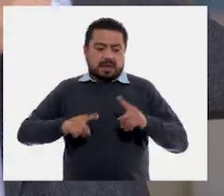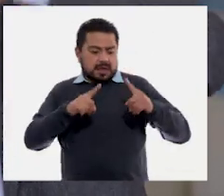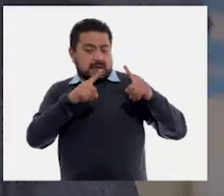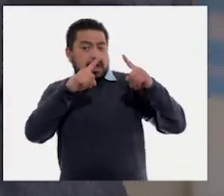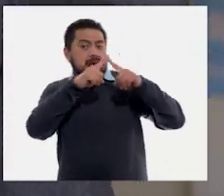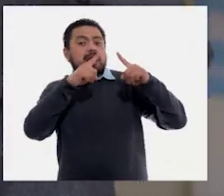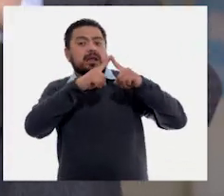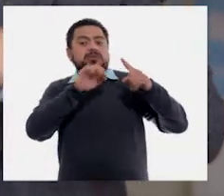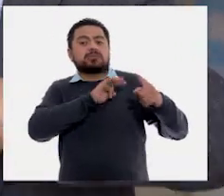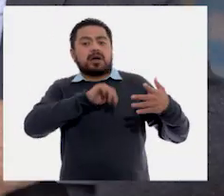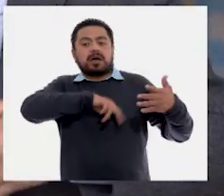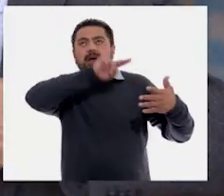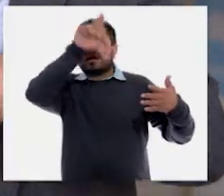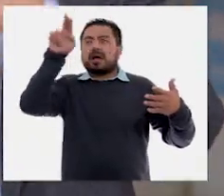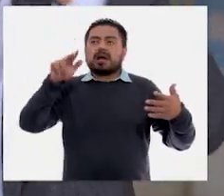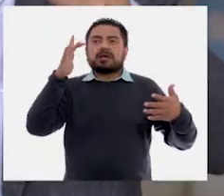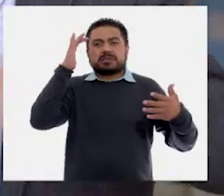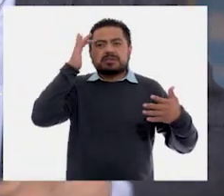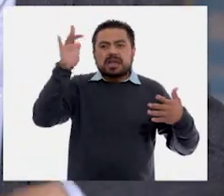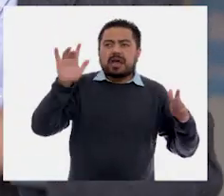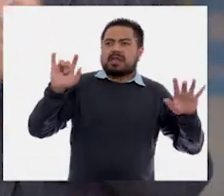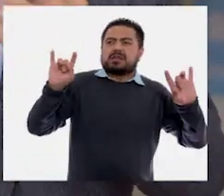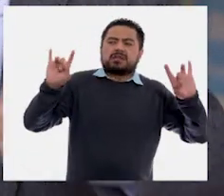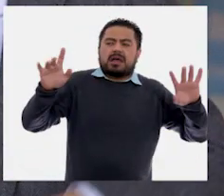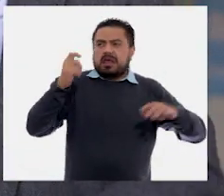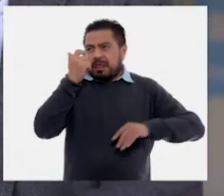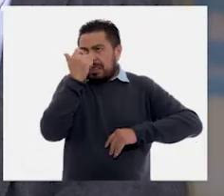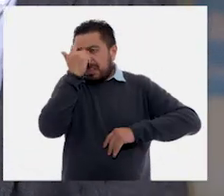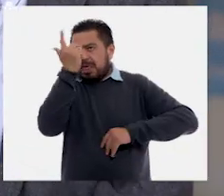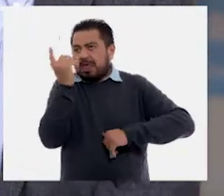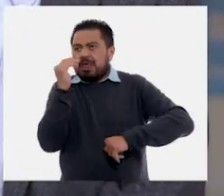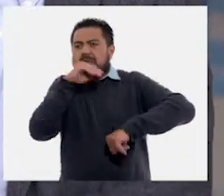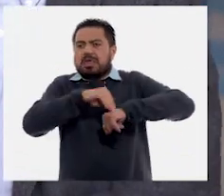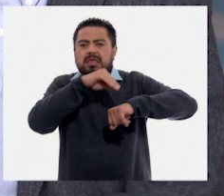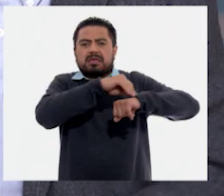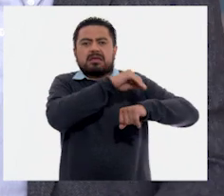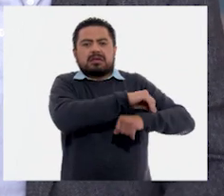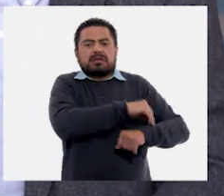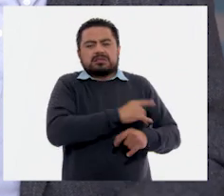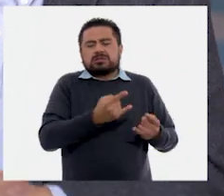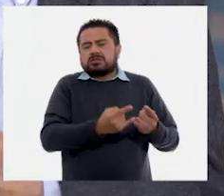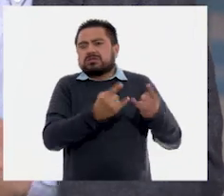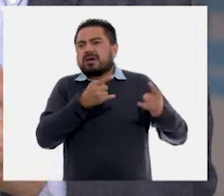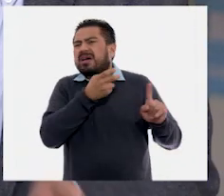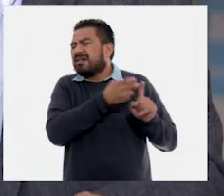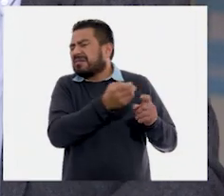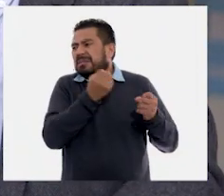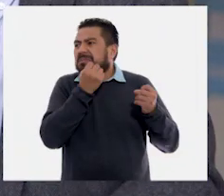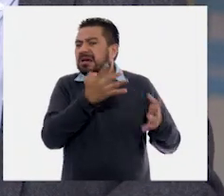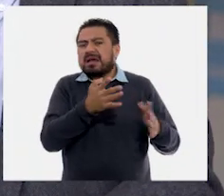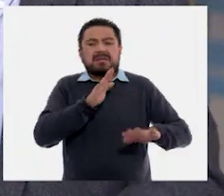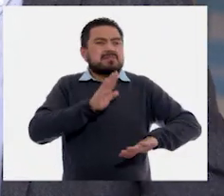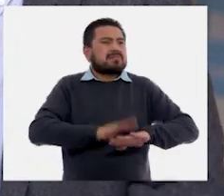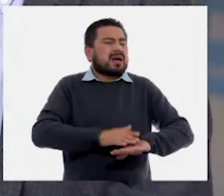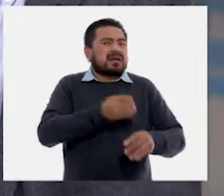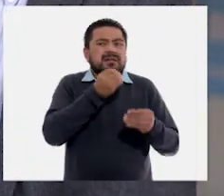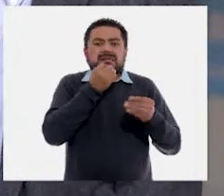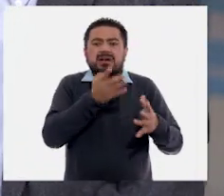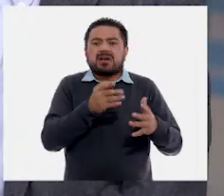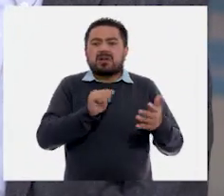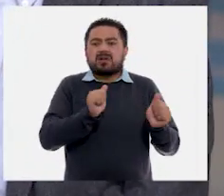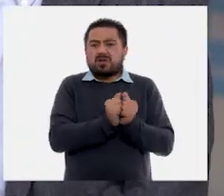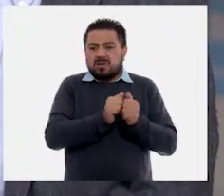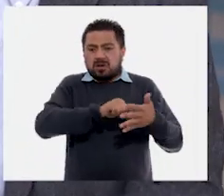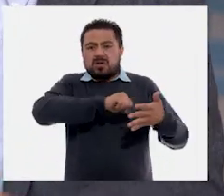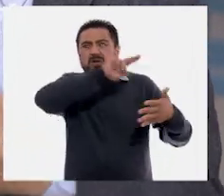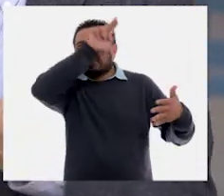iglesias pintaran a sus santos, inventaran historias, y eso es fascinante. Bueno, tan fascinante es el